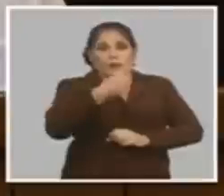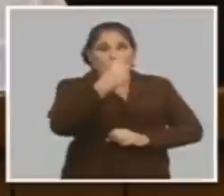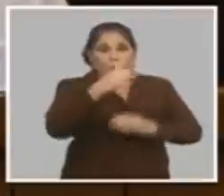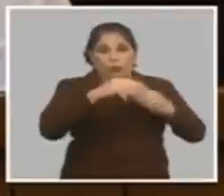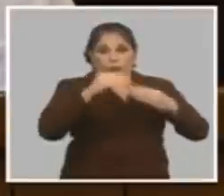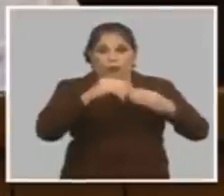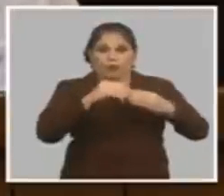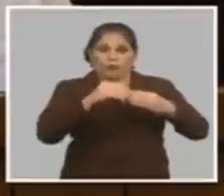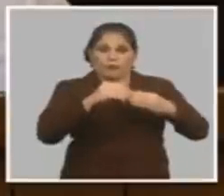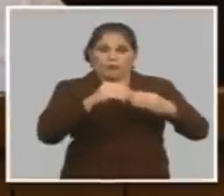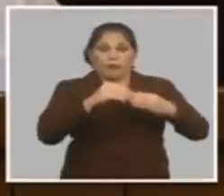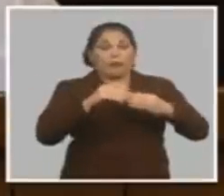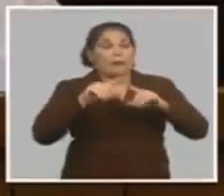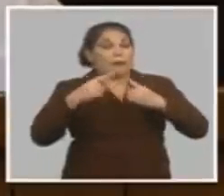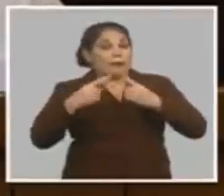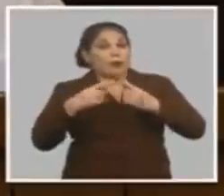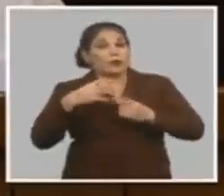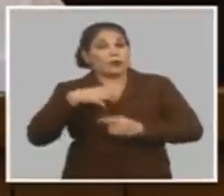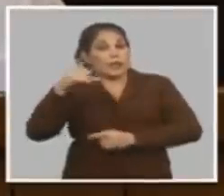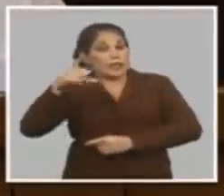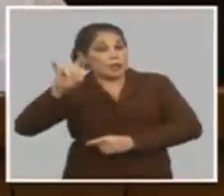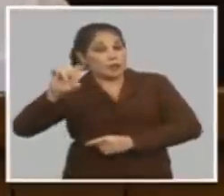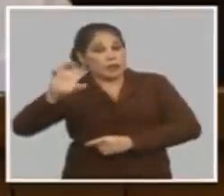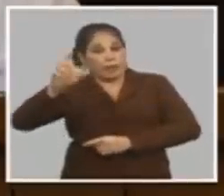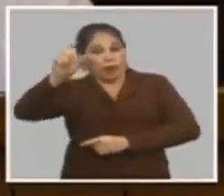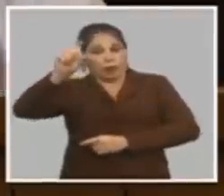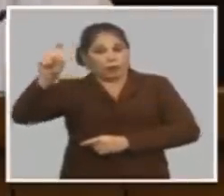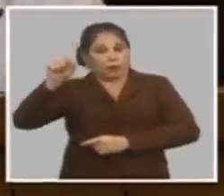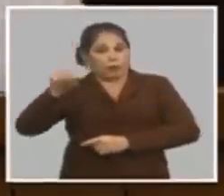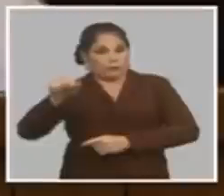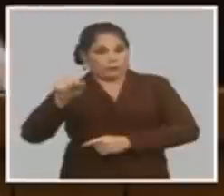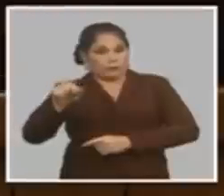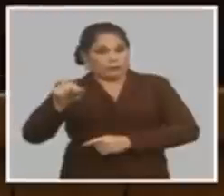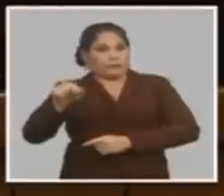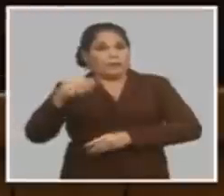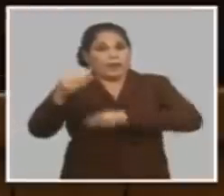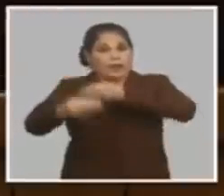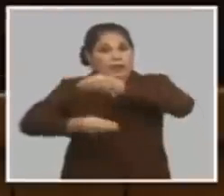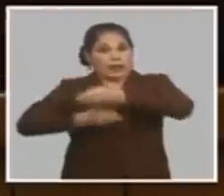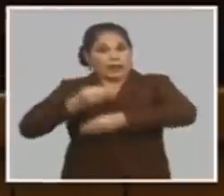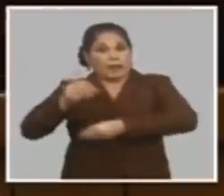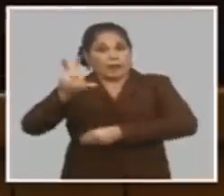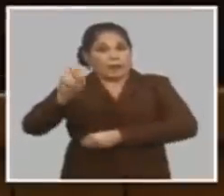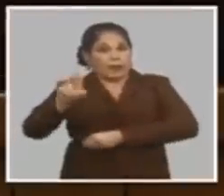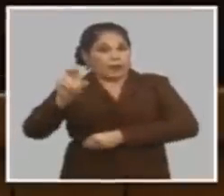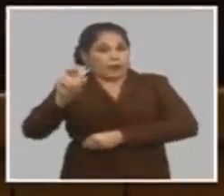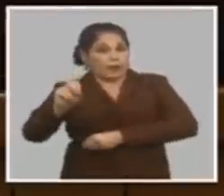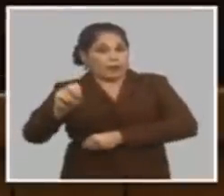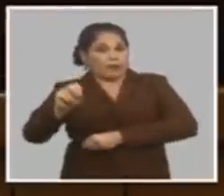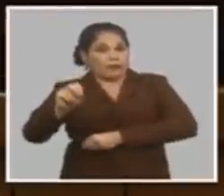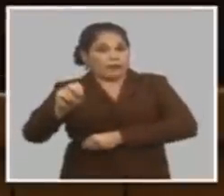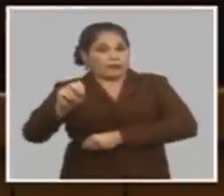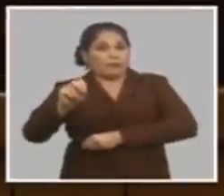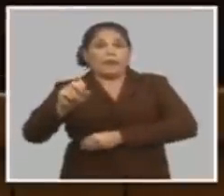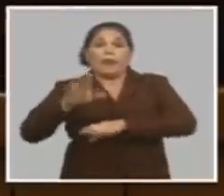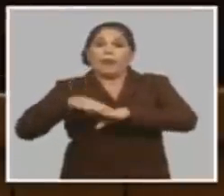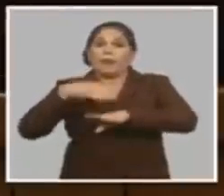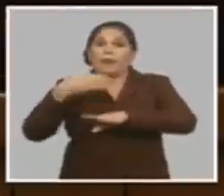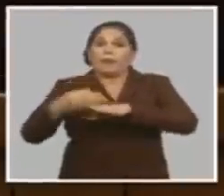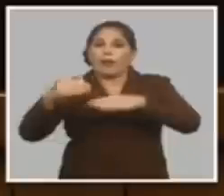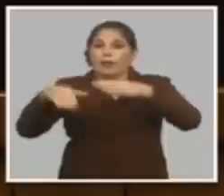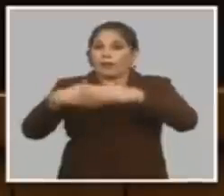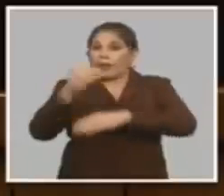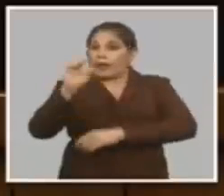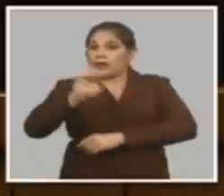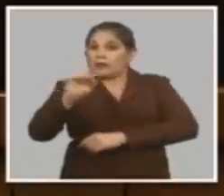CUC. Si usted tiene CUC en el banco y el tipo de cambio va a ser 20, y después del día